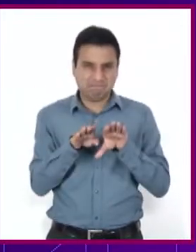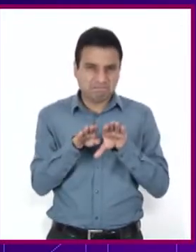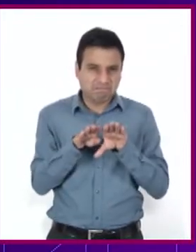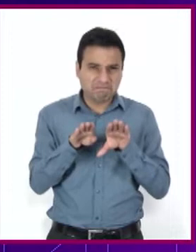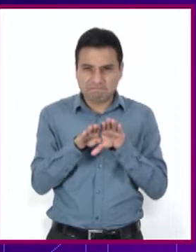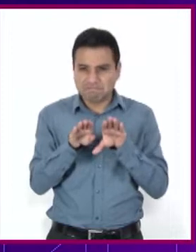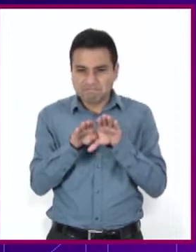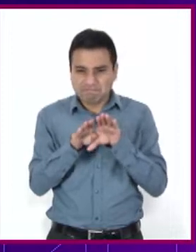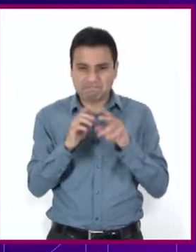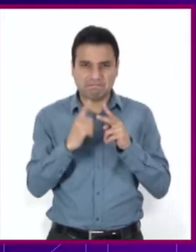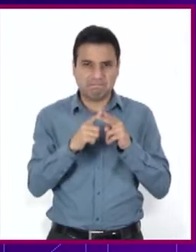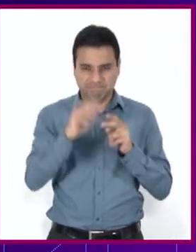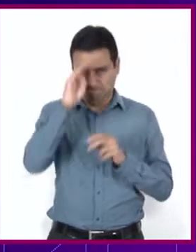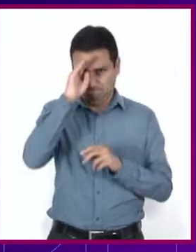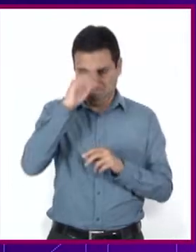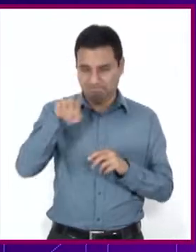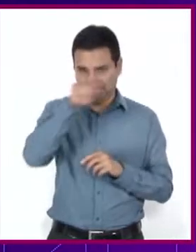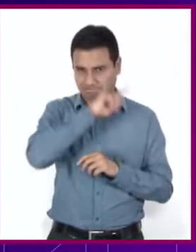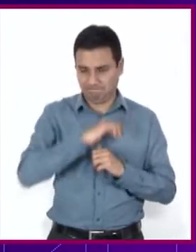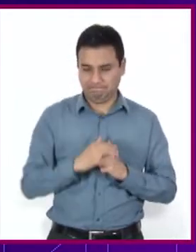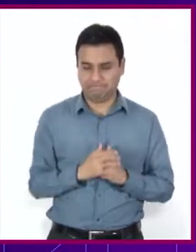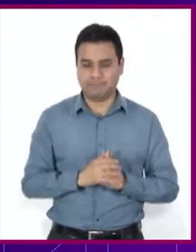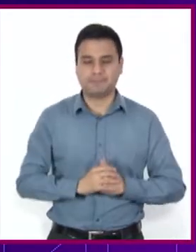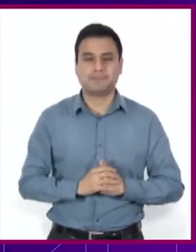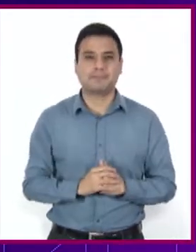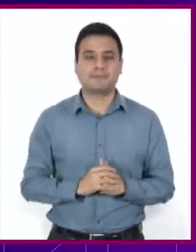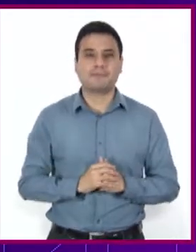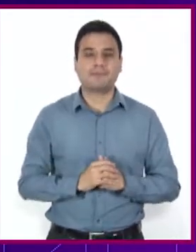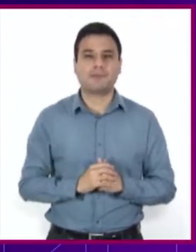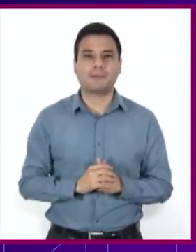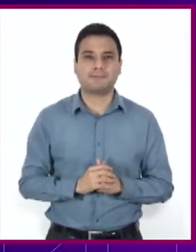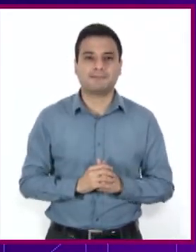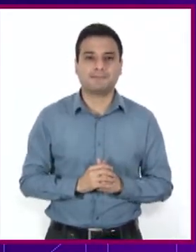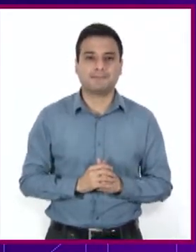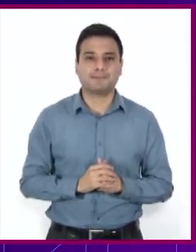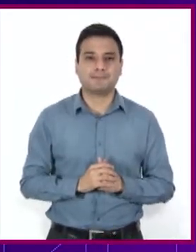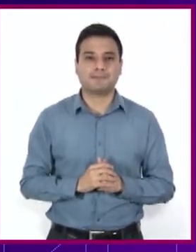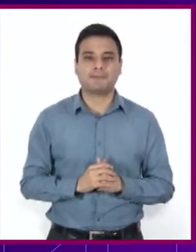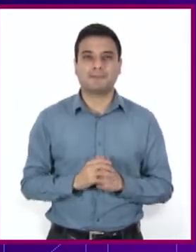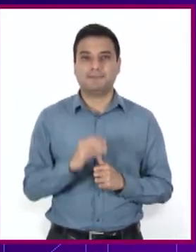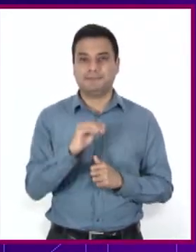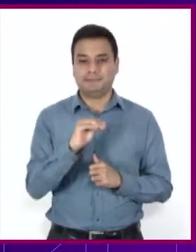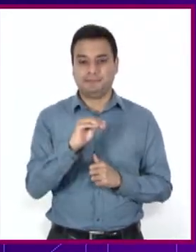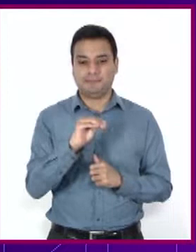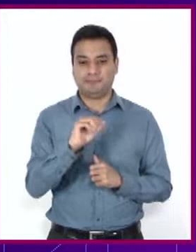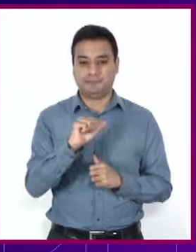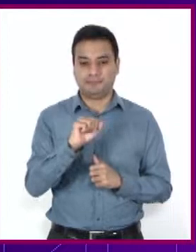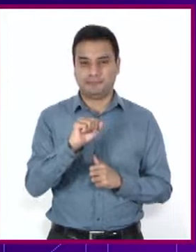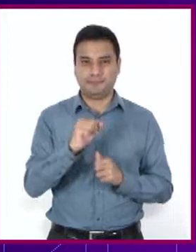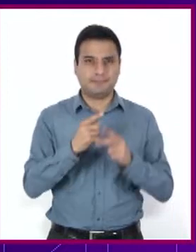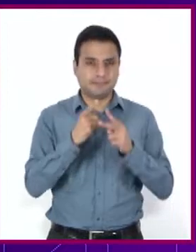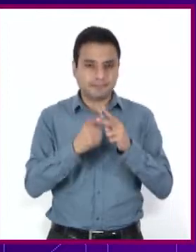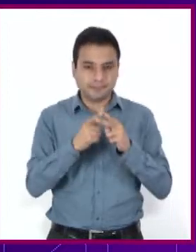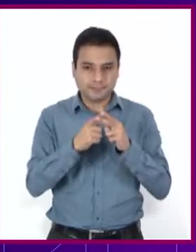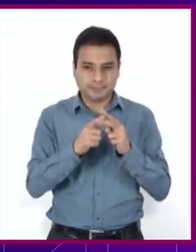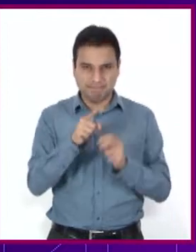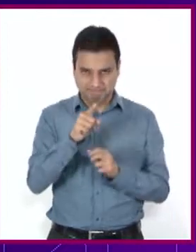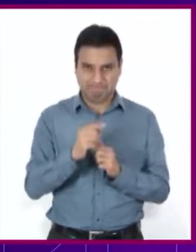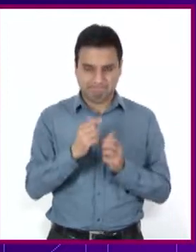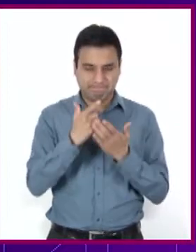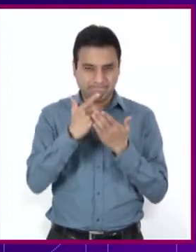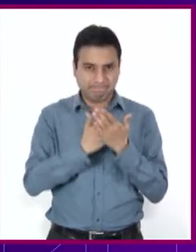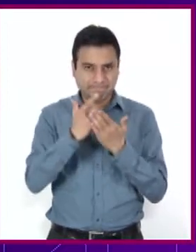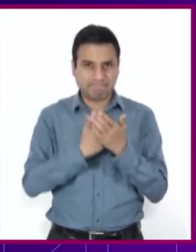cómo se calcularían los datos faltantes en la tabla. Calculemos la masa que hay en un centímetro cúbico. Para